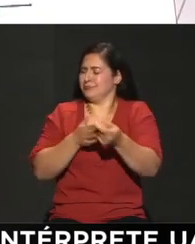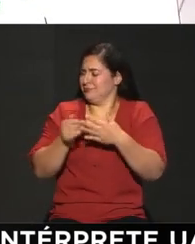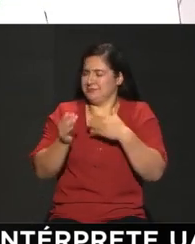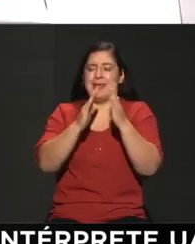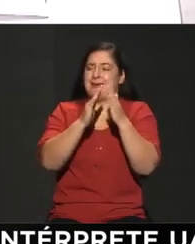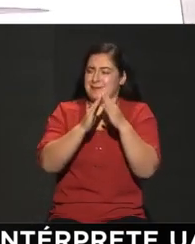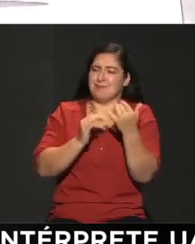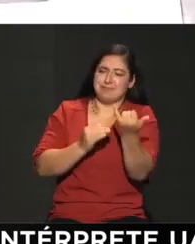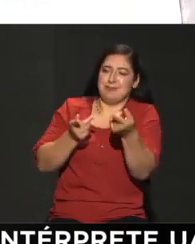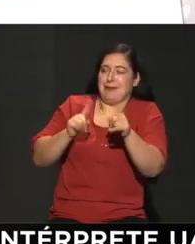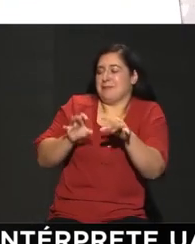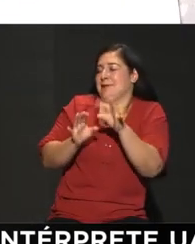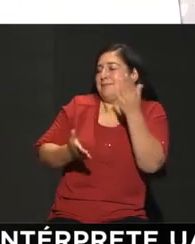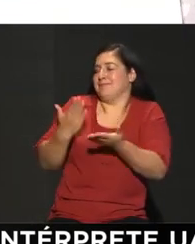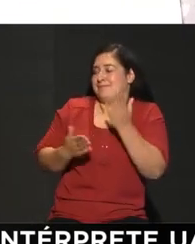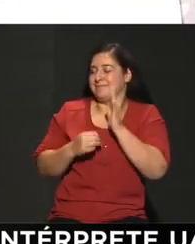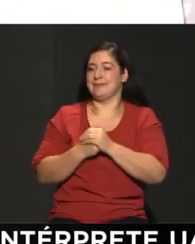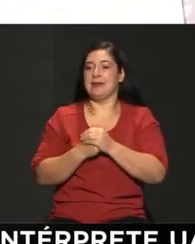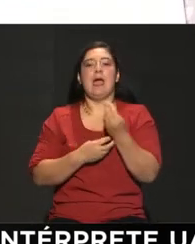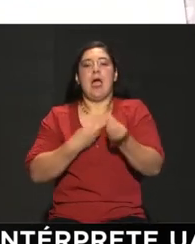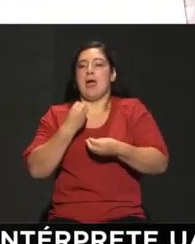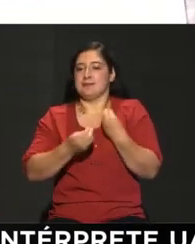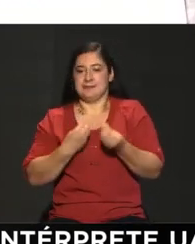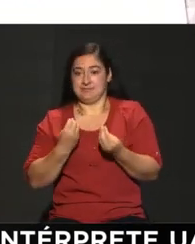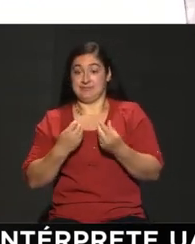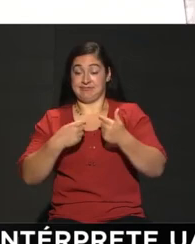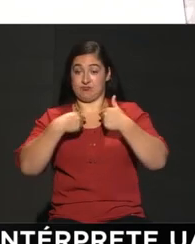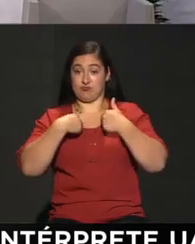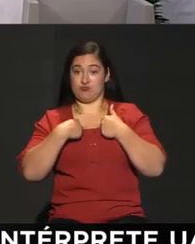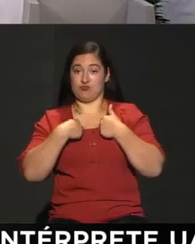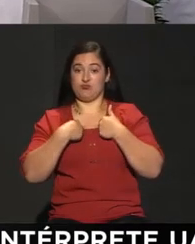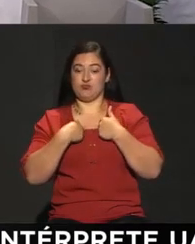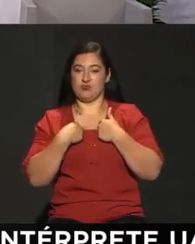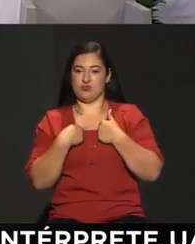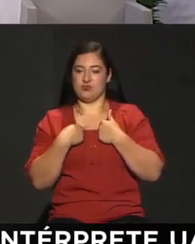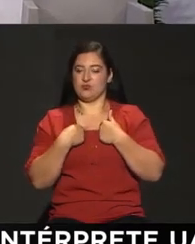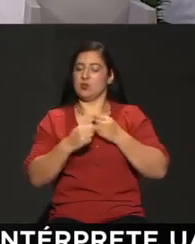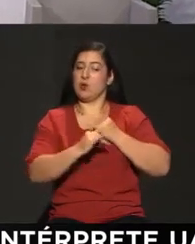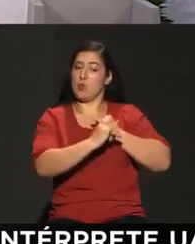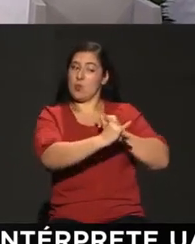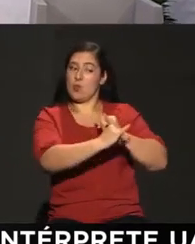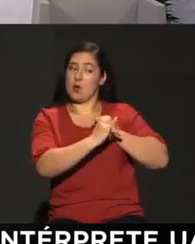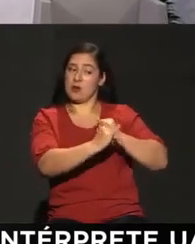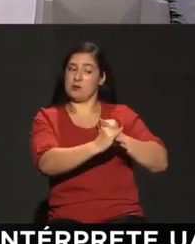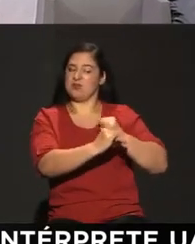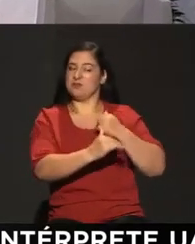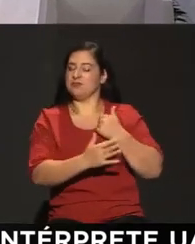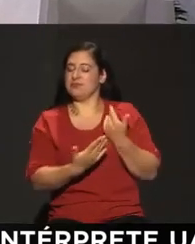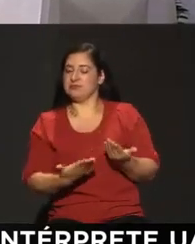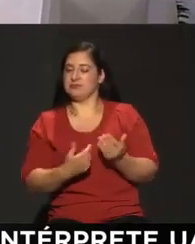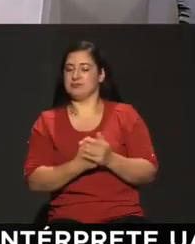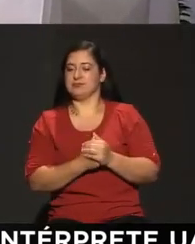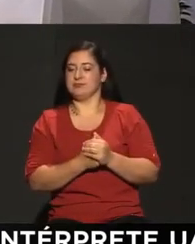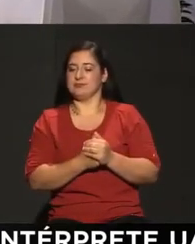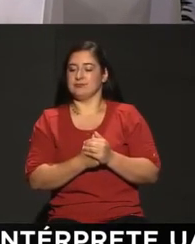casas. Entonces, ¿qué es lo que vamos a hacer? Yo me voy a encargar de tocar al mismo tiempo que tú